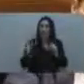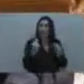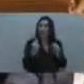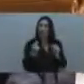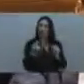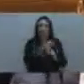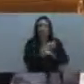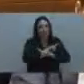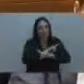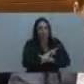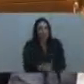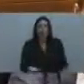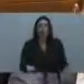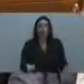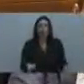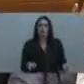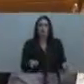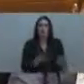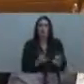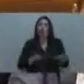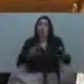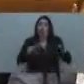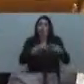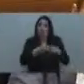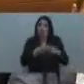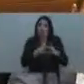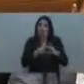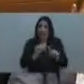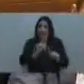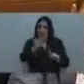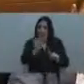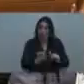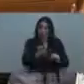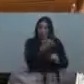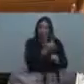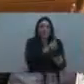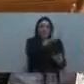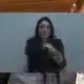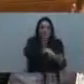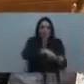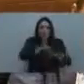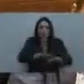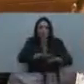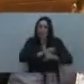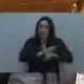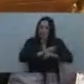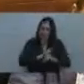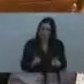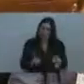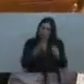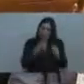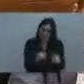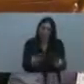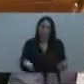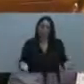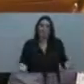tan siquiera van a los consejos de Gijón al Norte, señora consejera. Ya ni tan siquiera. Por